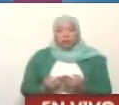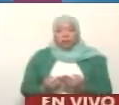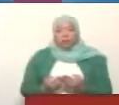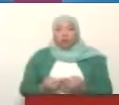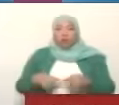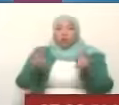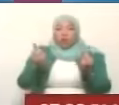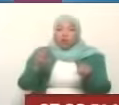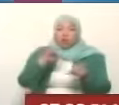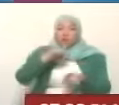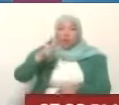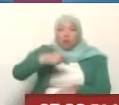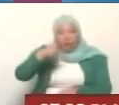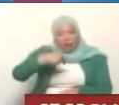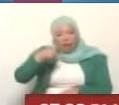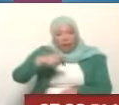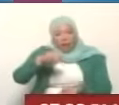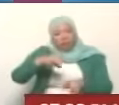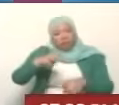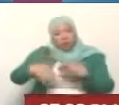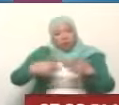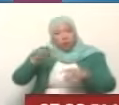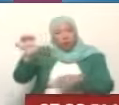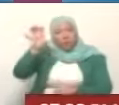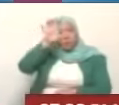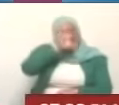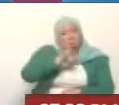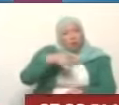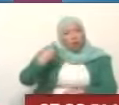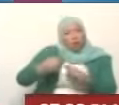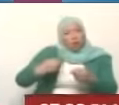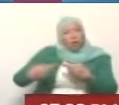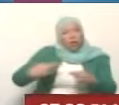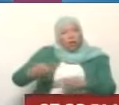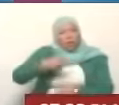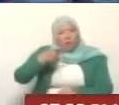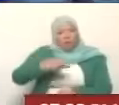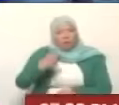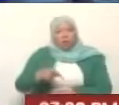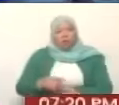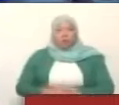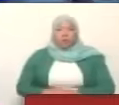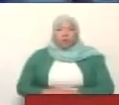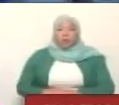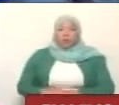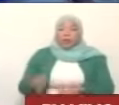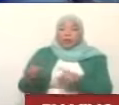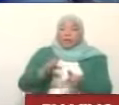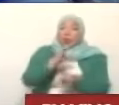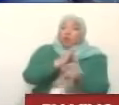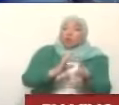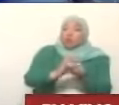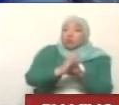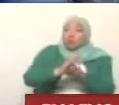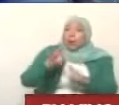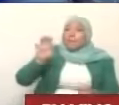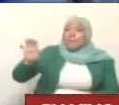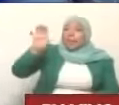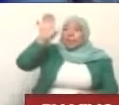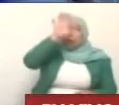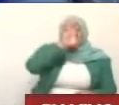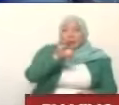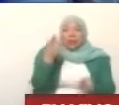nueva geopolítica mundial. Y yo pregunté, ¿qué es eso? Y él habló del mundo multipolar. Yo dije, ¿qué es